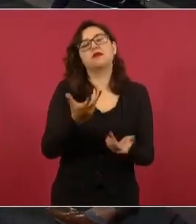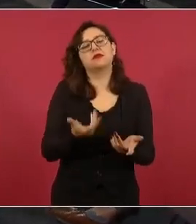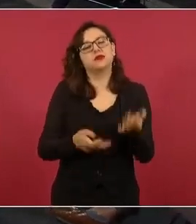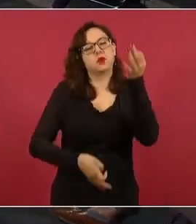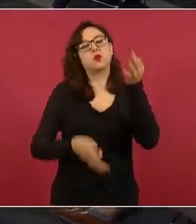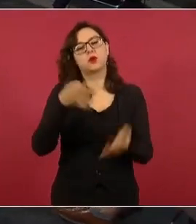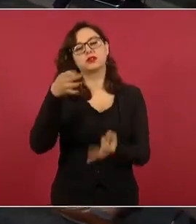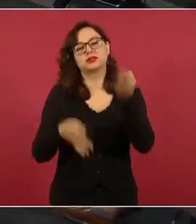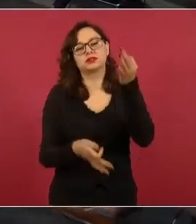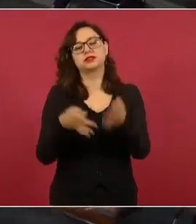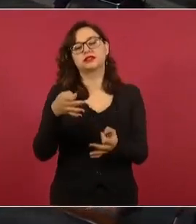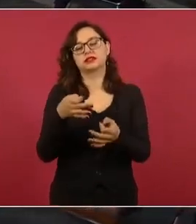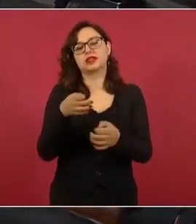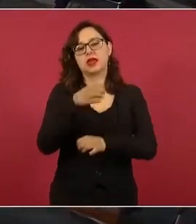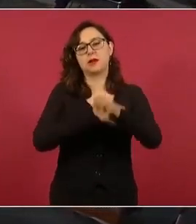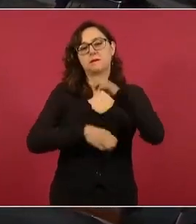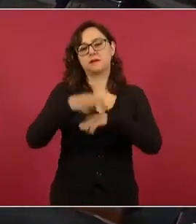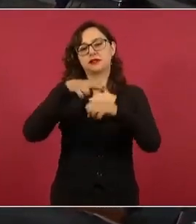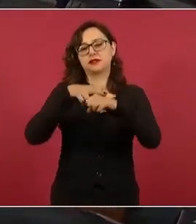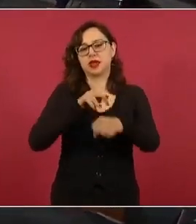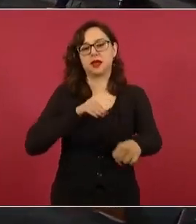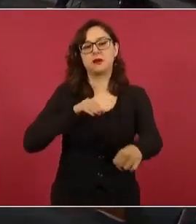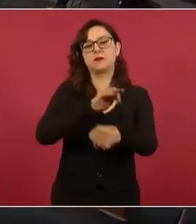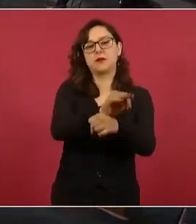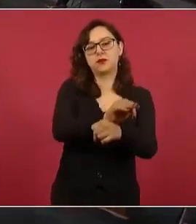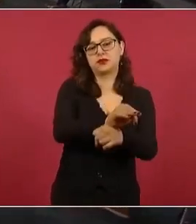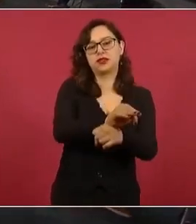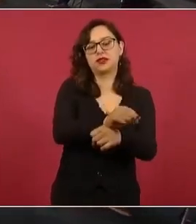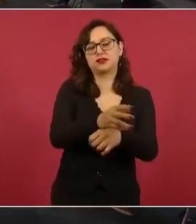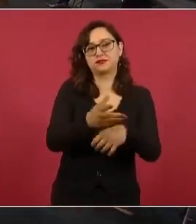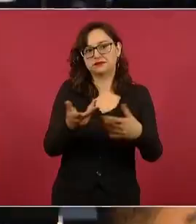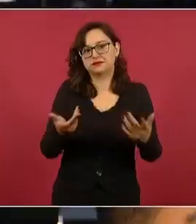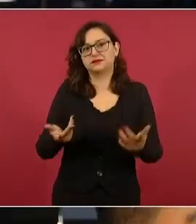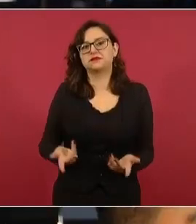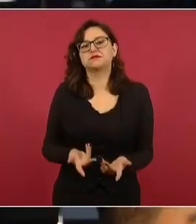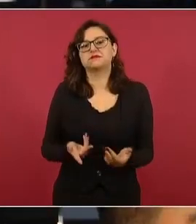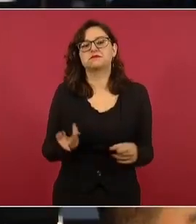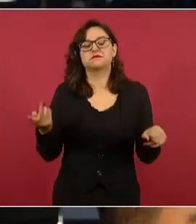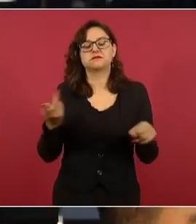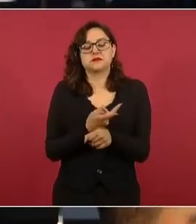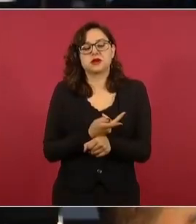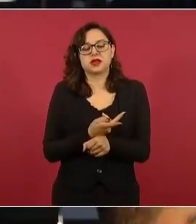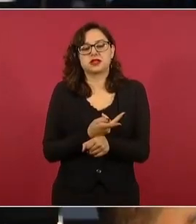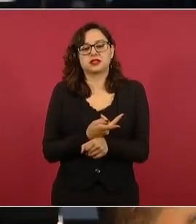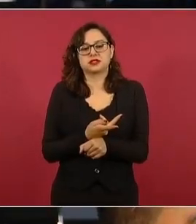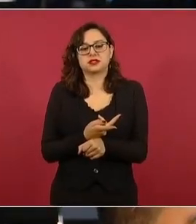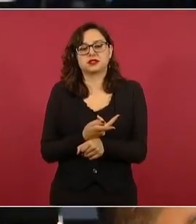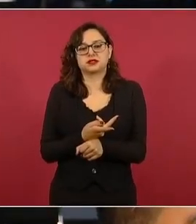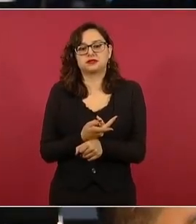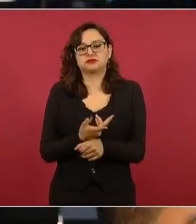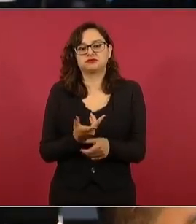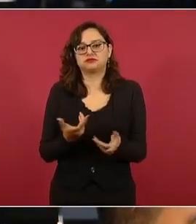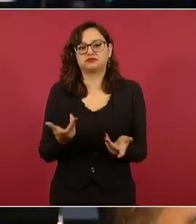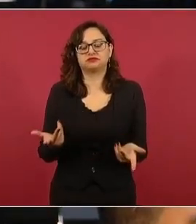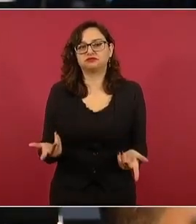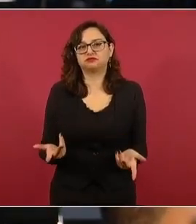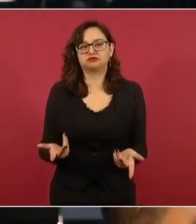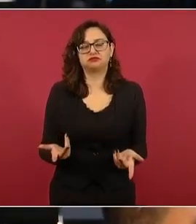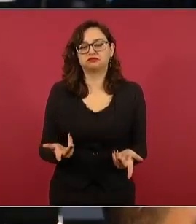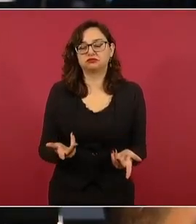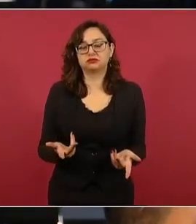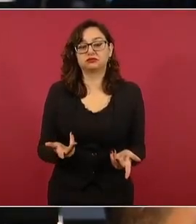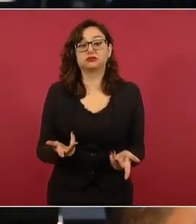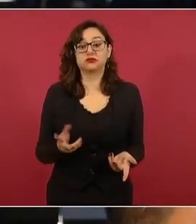las comunidades mayas de esto. Entonces, se calcula que es